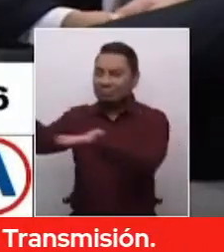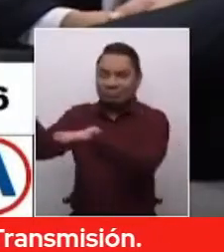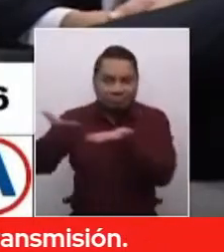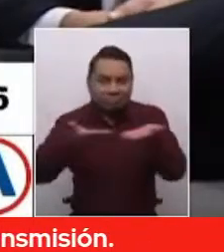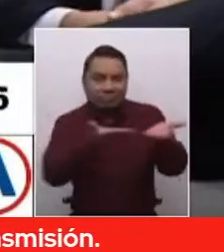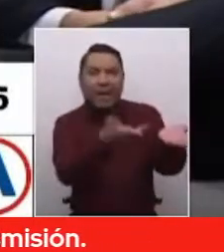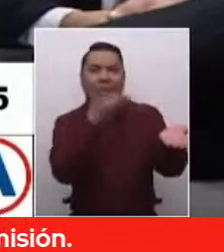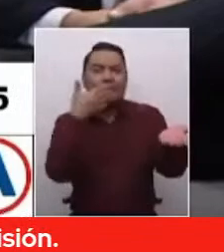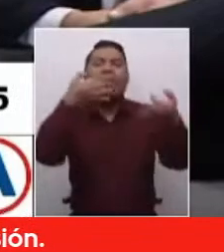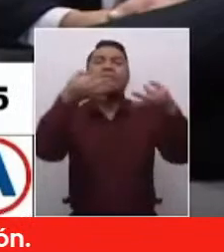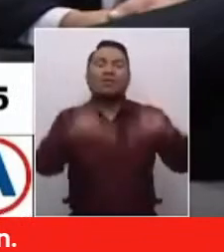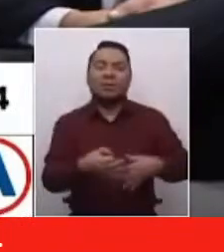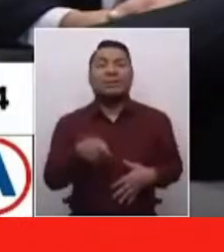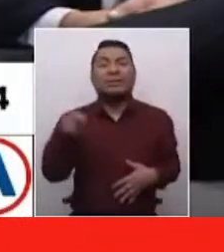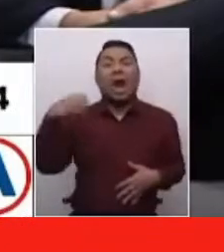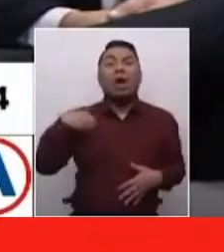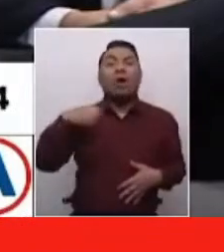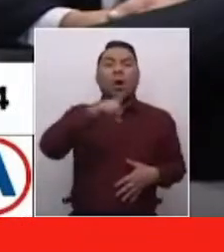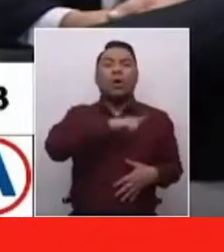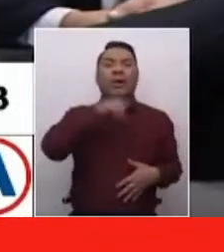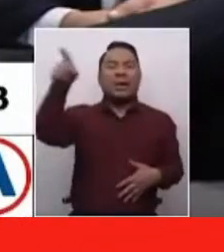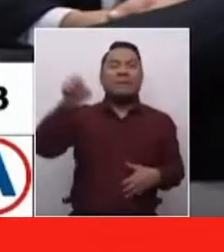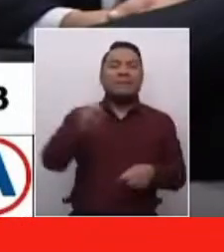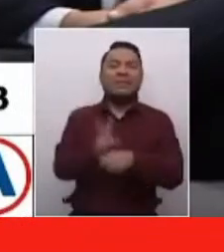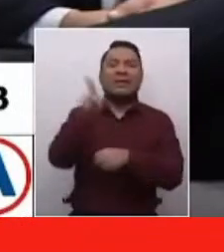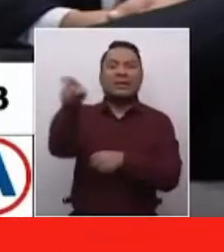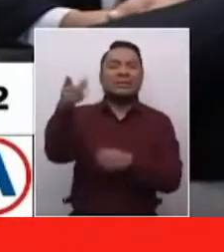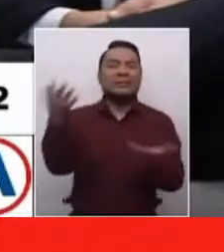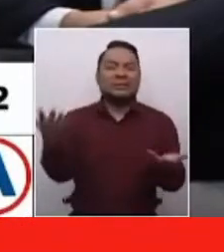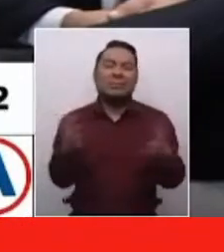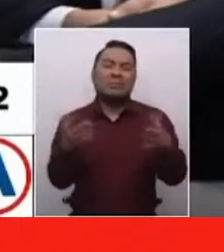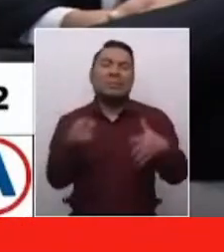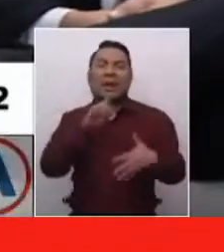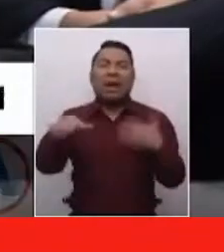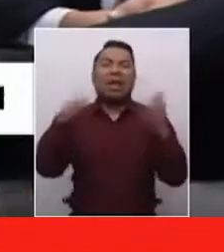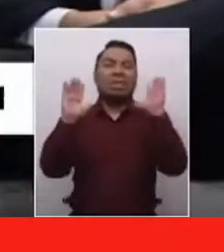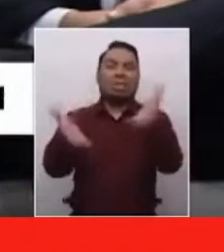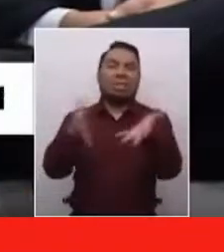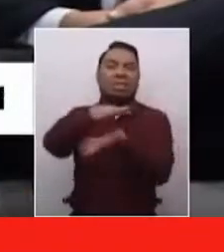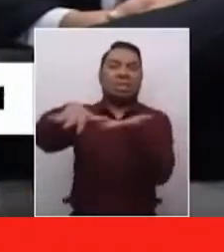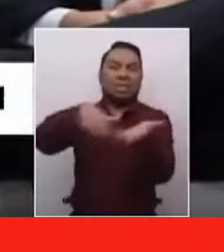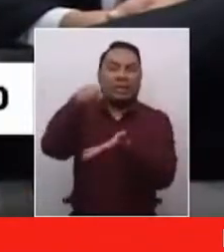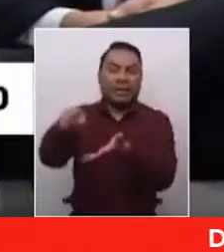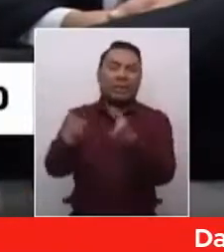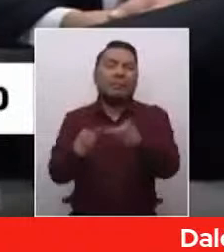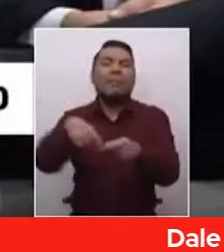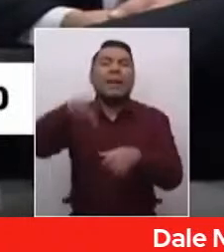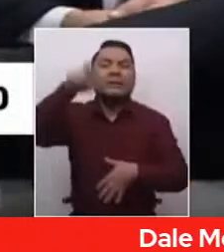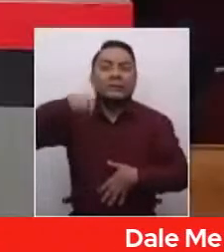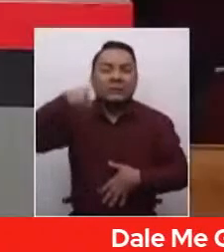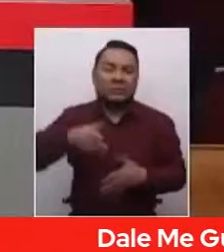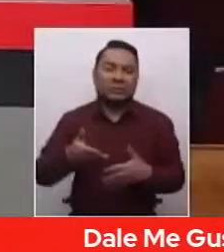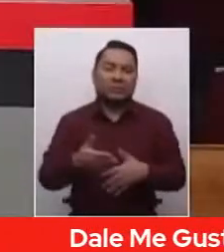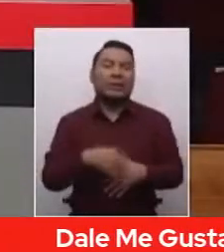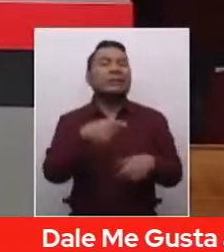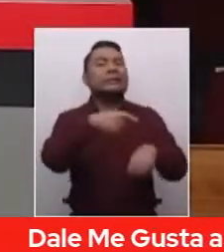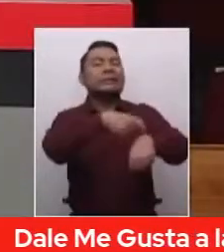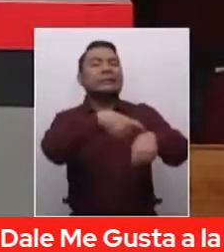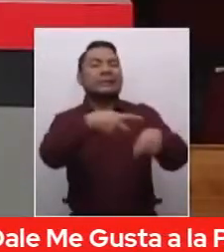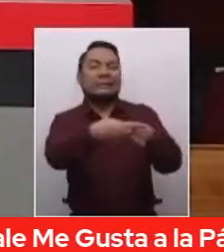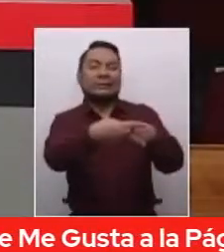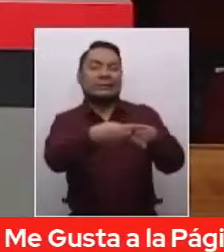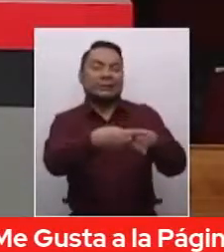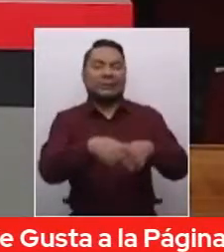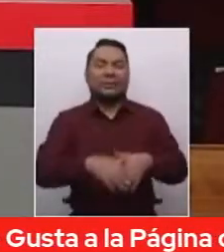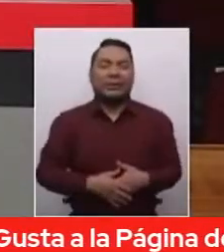como se hizo en Los Olivos o en La Victoria, que se dejó sin herramientas de trabajo a la gente más necesitada de los habitantes. Tiempo,